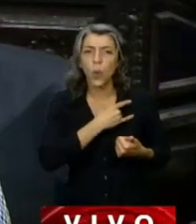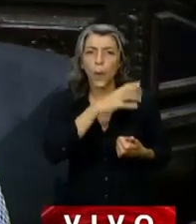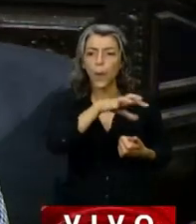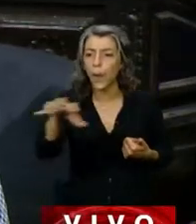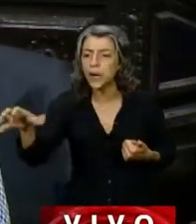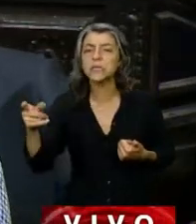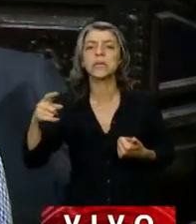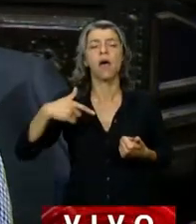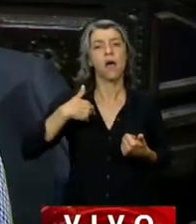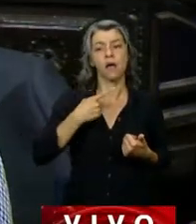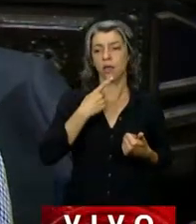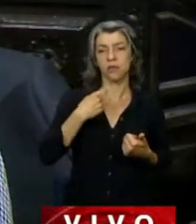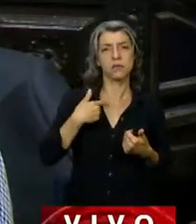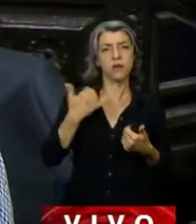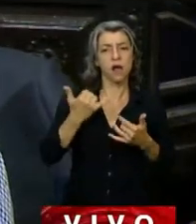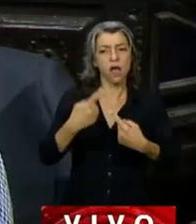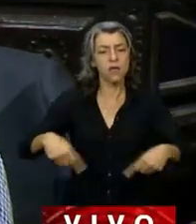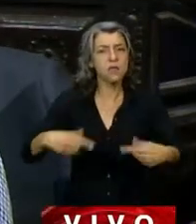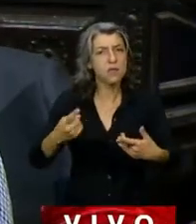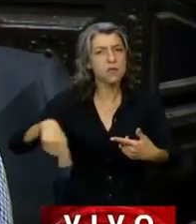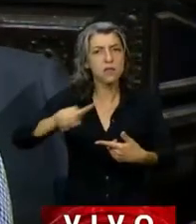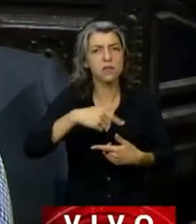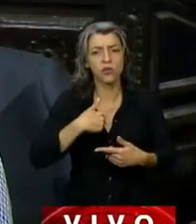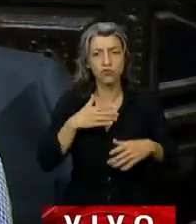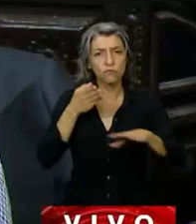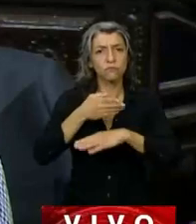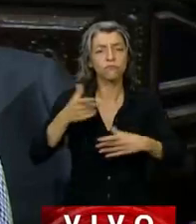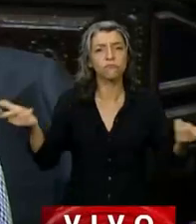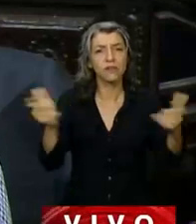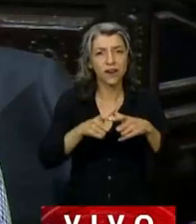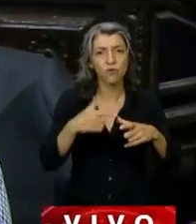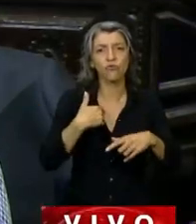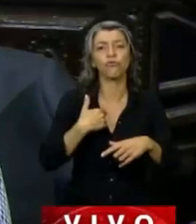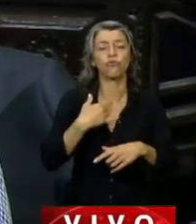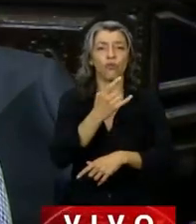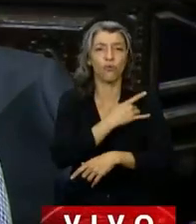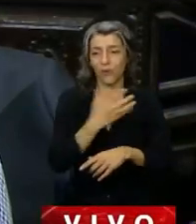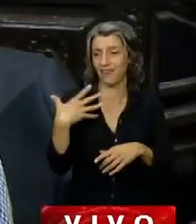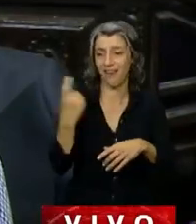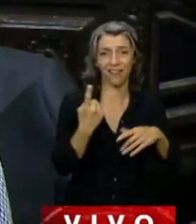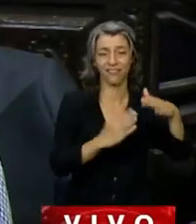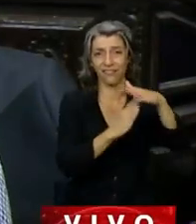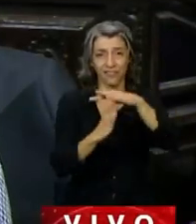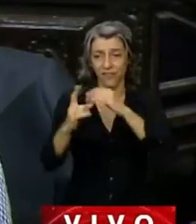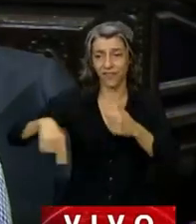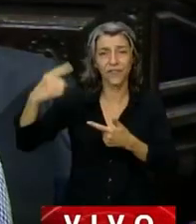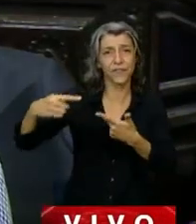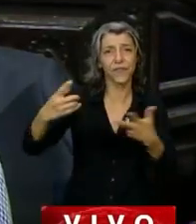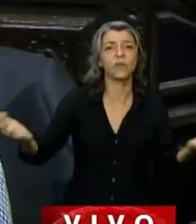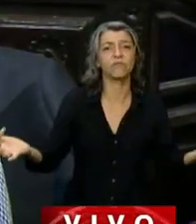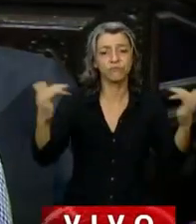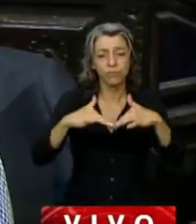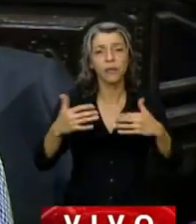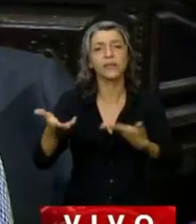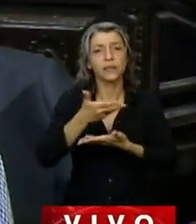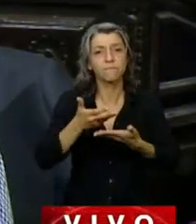Yo participé de una reunión donde todos los rectores de todos los bloques discutieron con el ministro de Educación cuáles tenían que